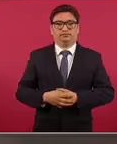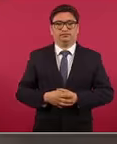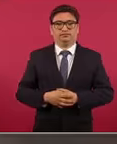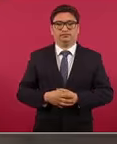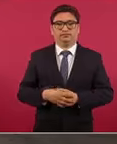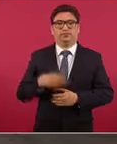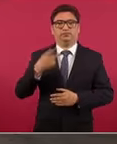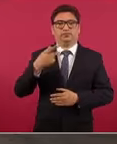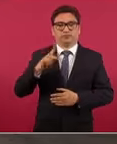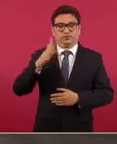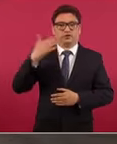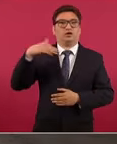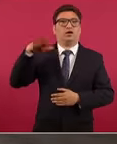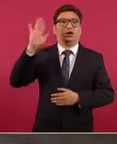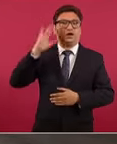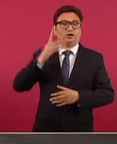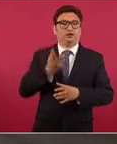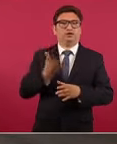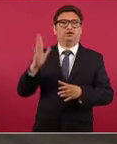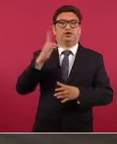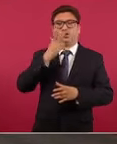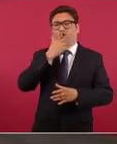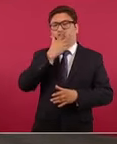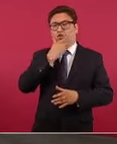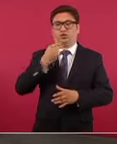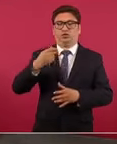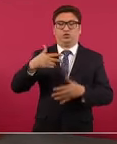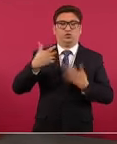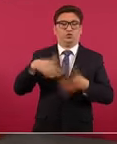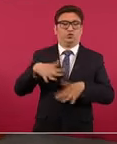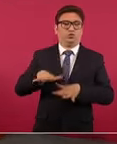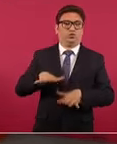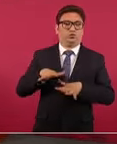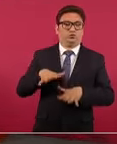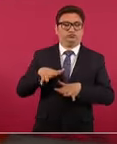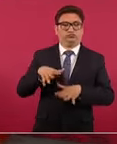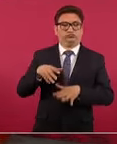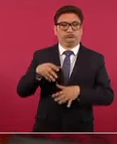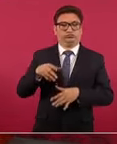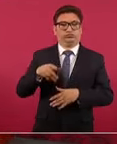pero aquel entonces hombres que parecían gigantes todos